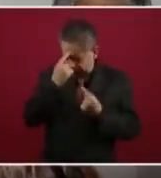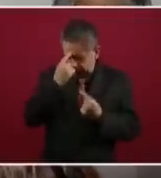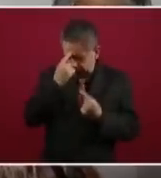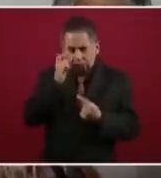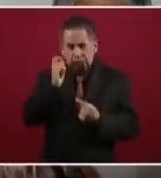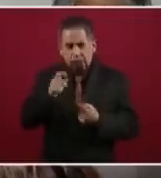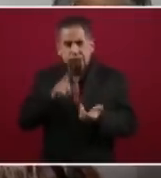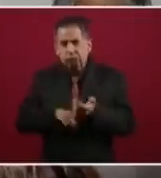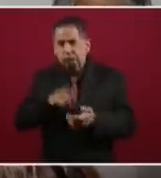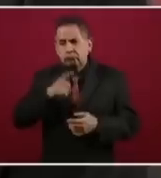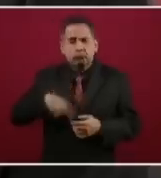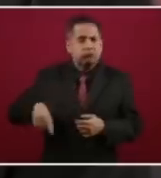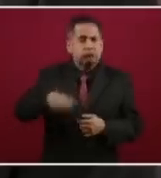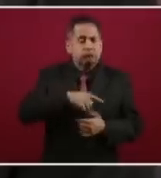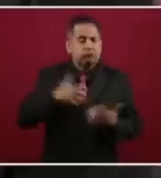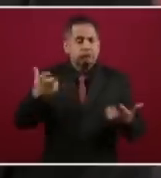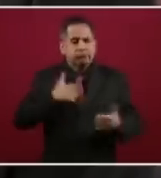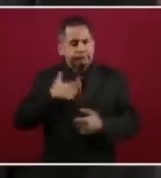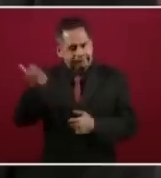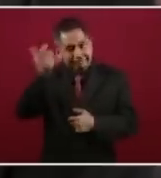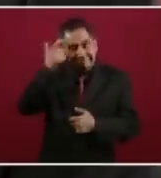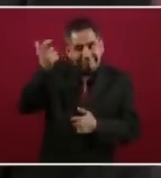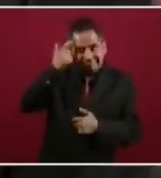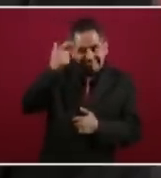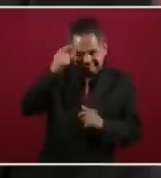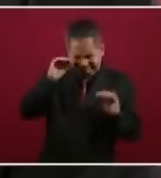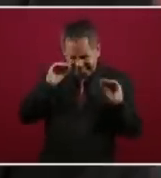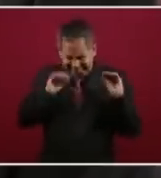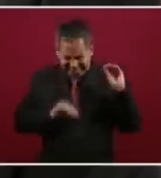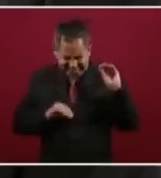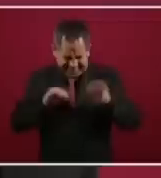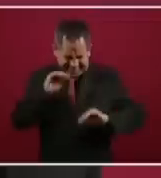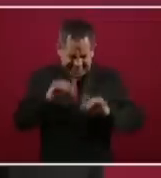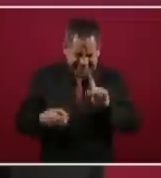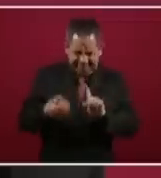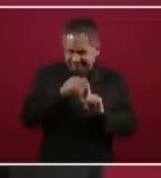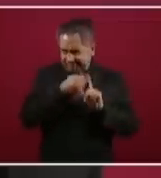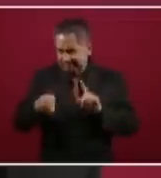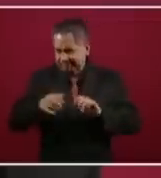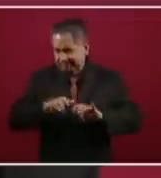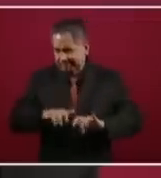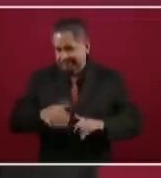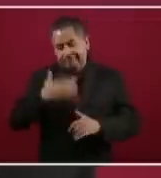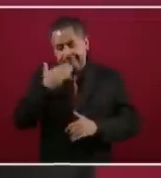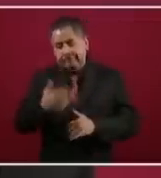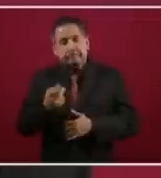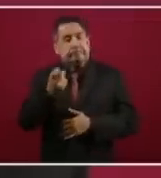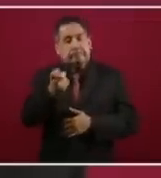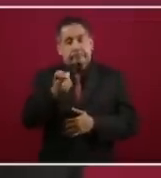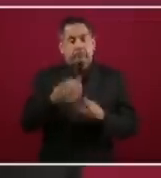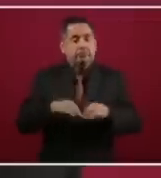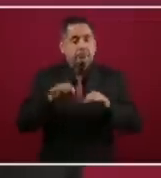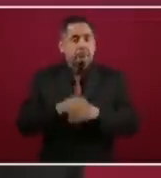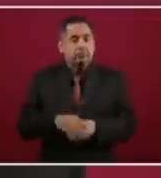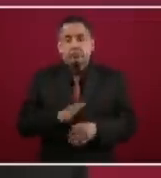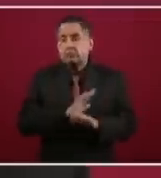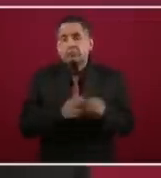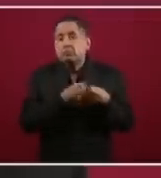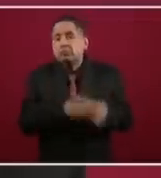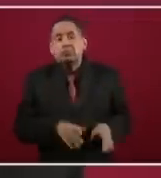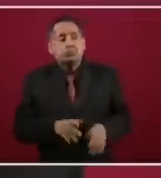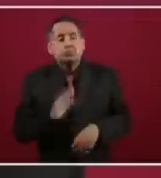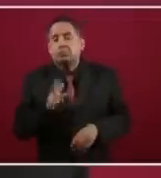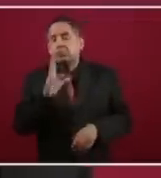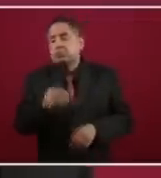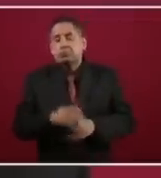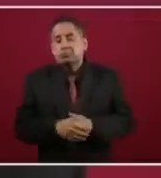obliga al ejercicio de la mente y a escribir bien. Eso también se perdió mucho